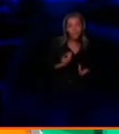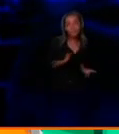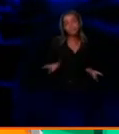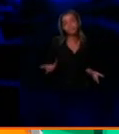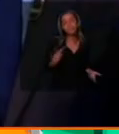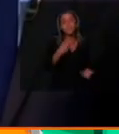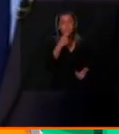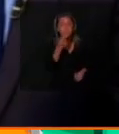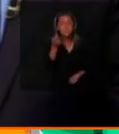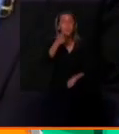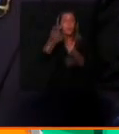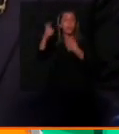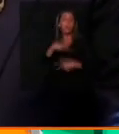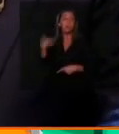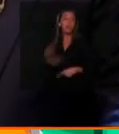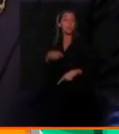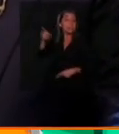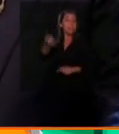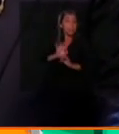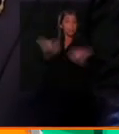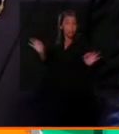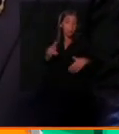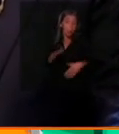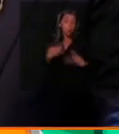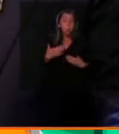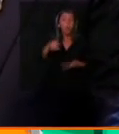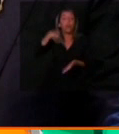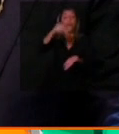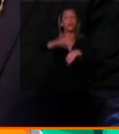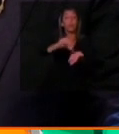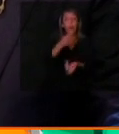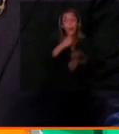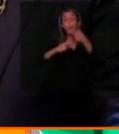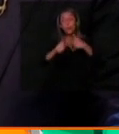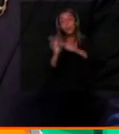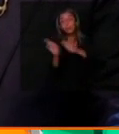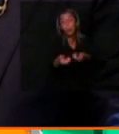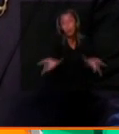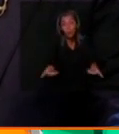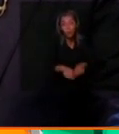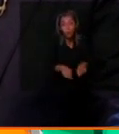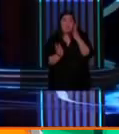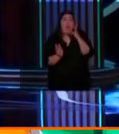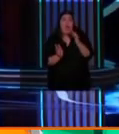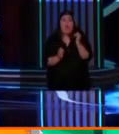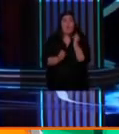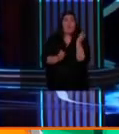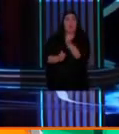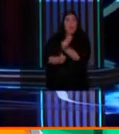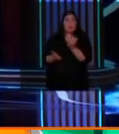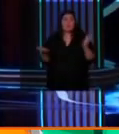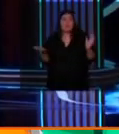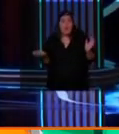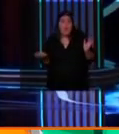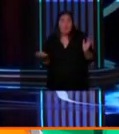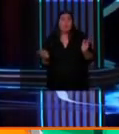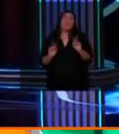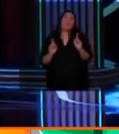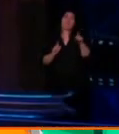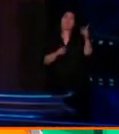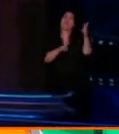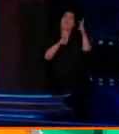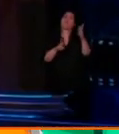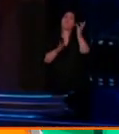día 19 de noviembre. Probablemente sí. Probablemente sí, porque recordemos que